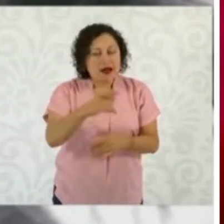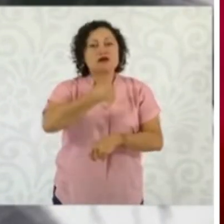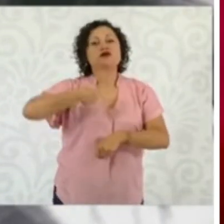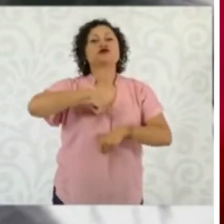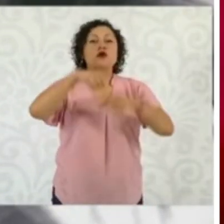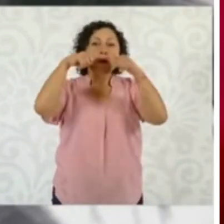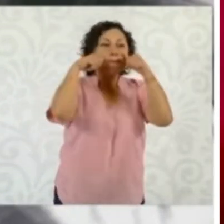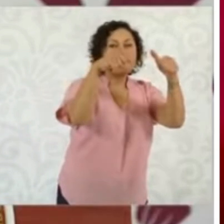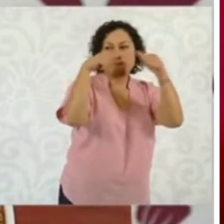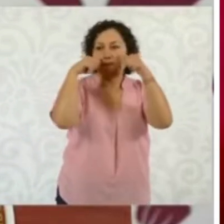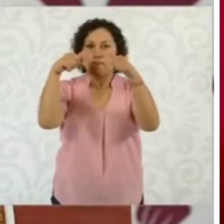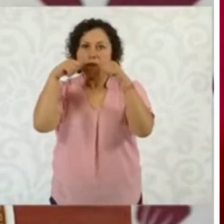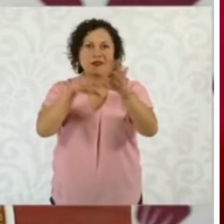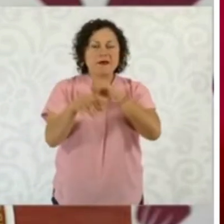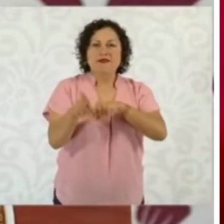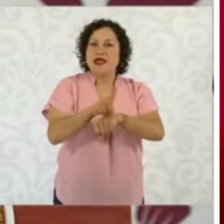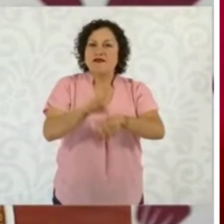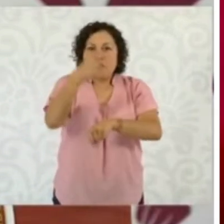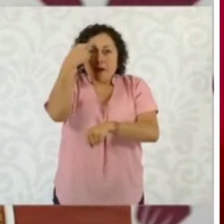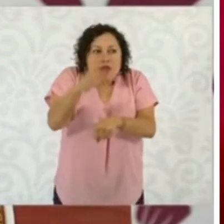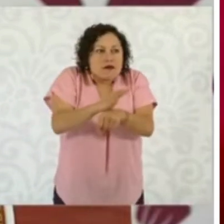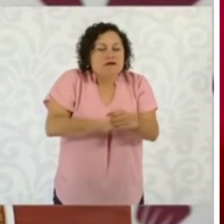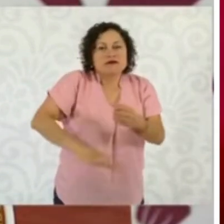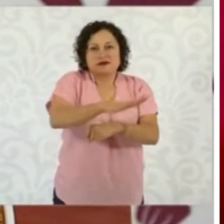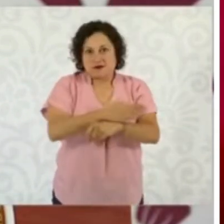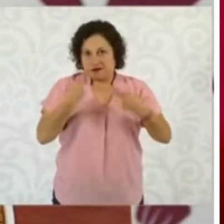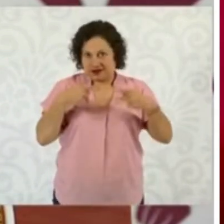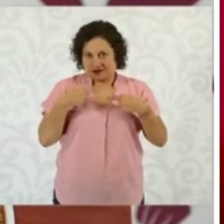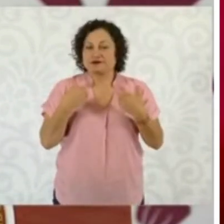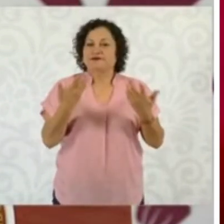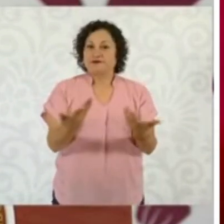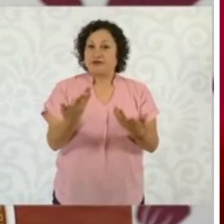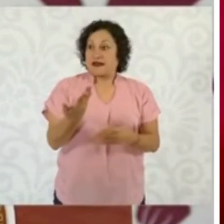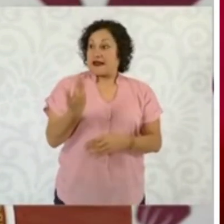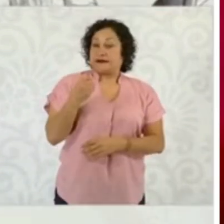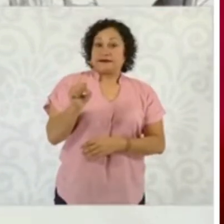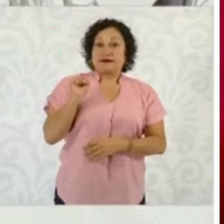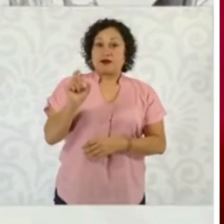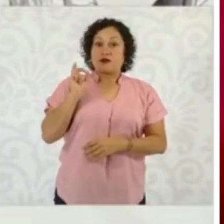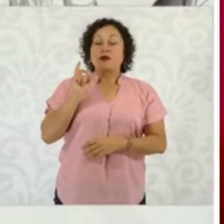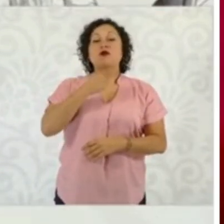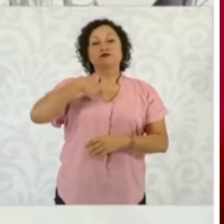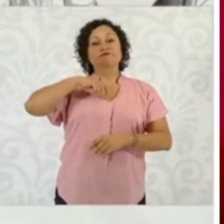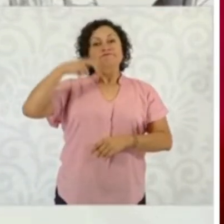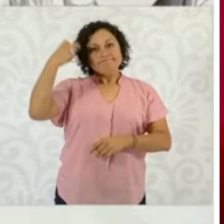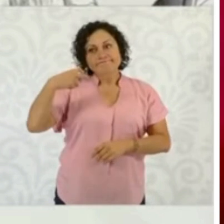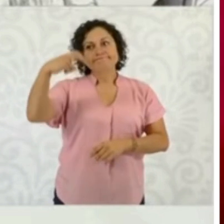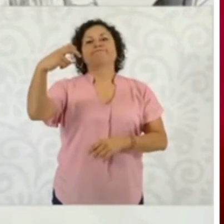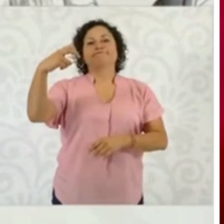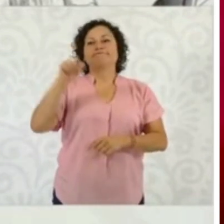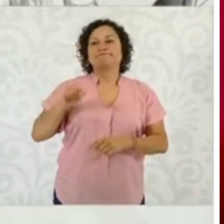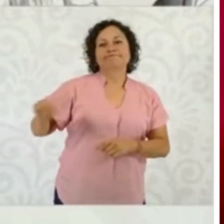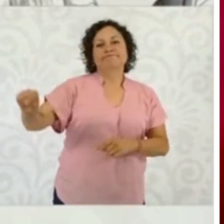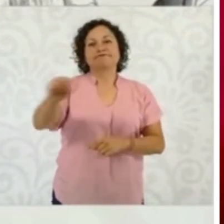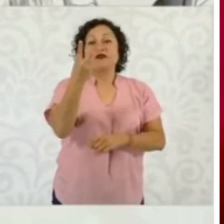el pueblo. Ahora estuvimos en la gira el fin de semana, fue una gira larga, 2 días, pero visitamos